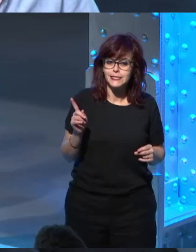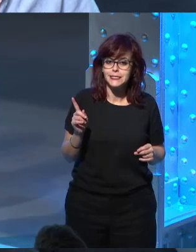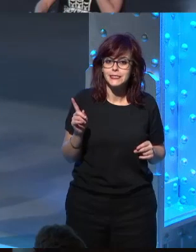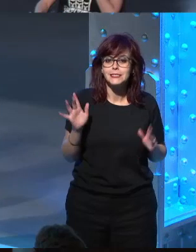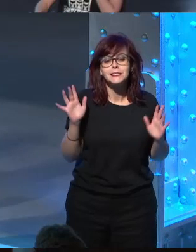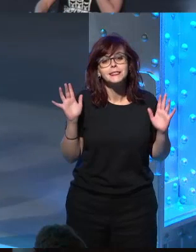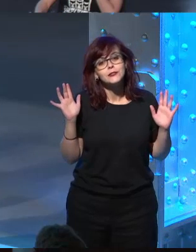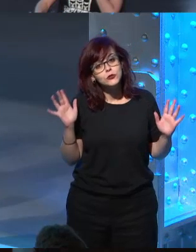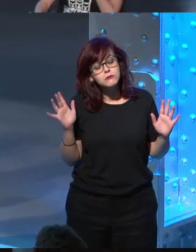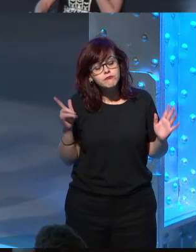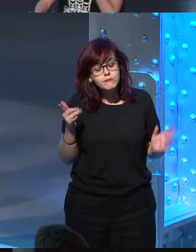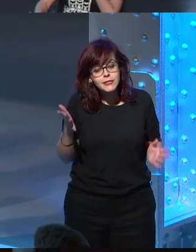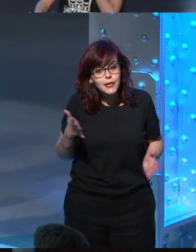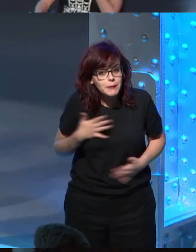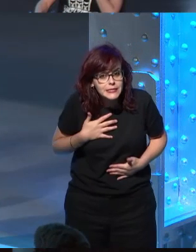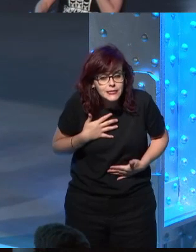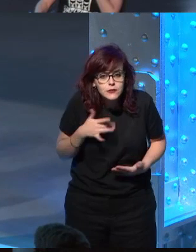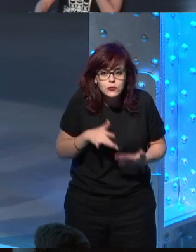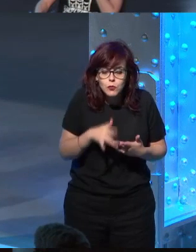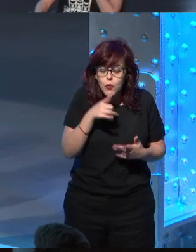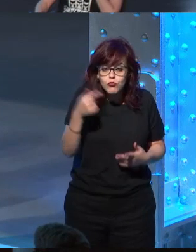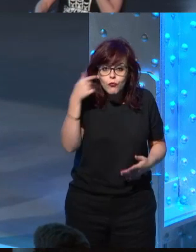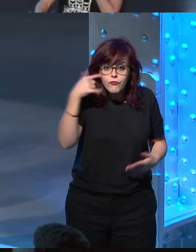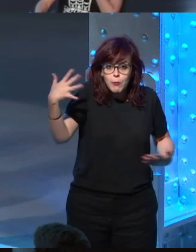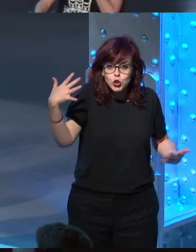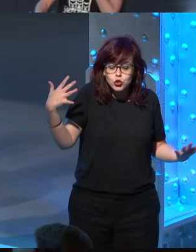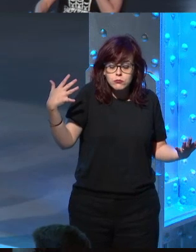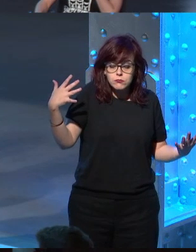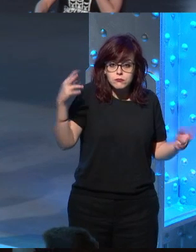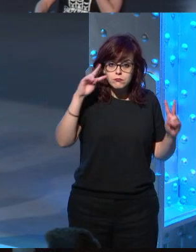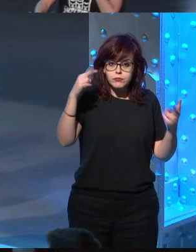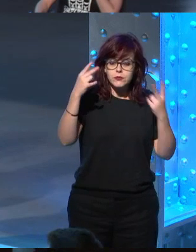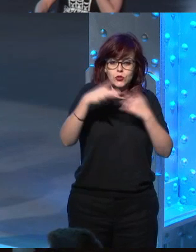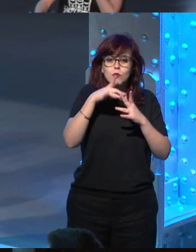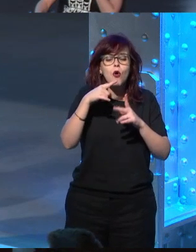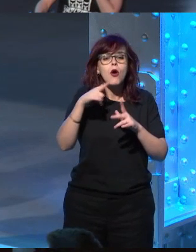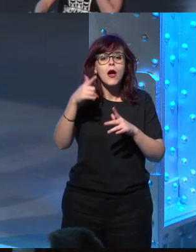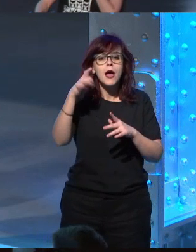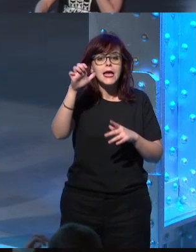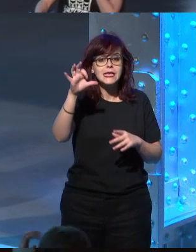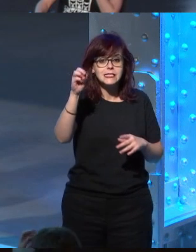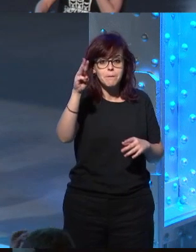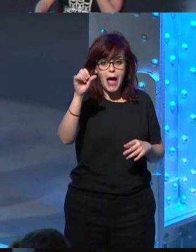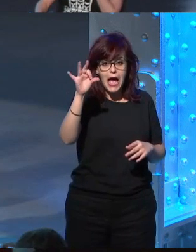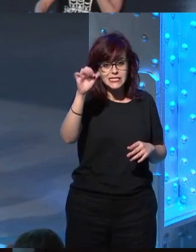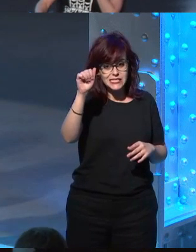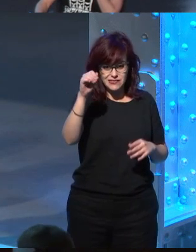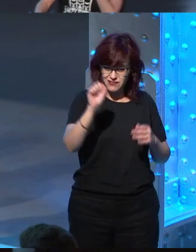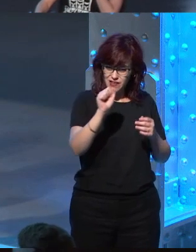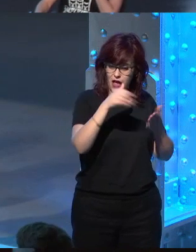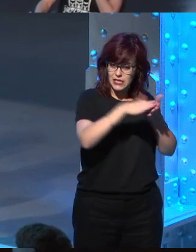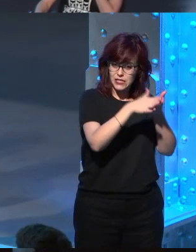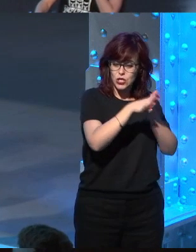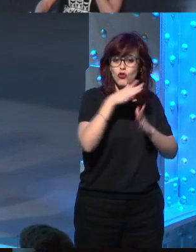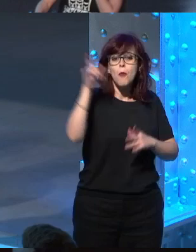de repente, pues me hice famoso. O sea, me llamaron los de Espasa para escribirse un libro. Yo he sido profesor